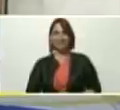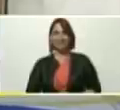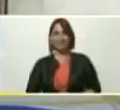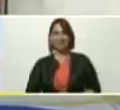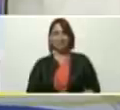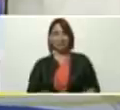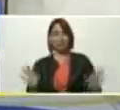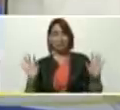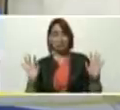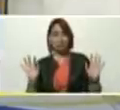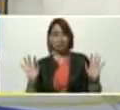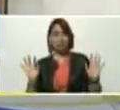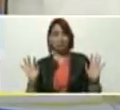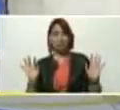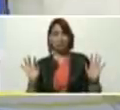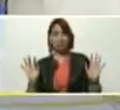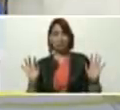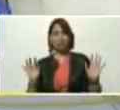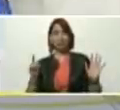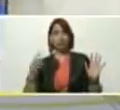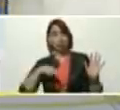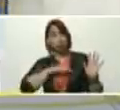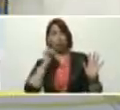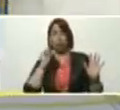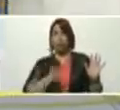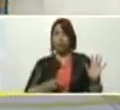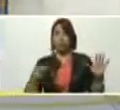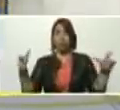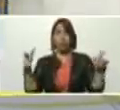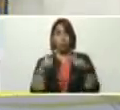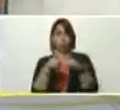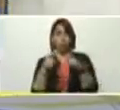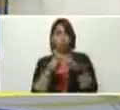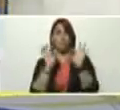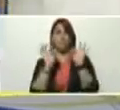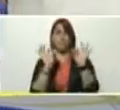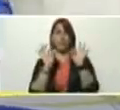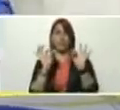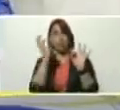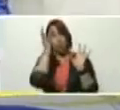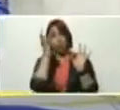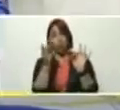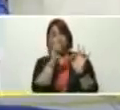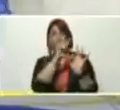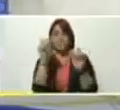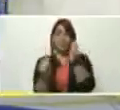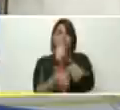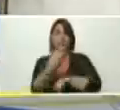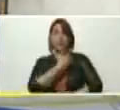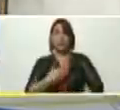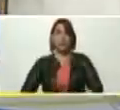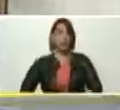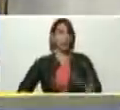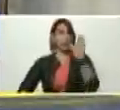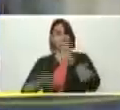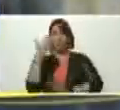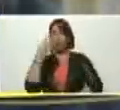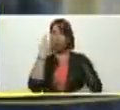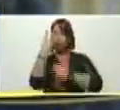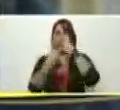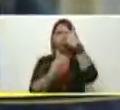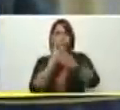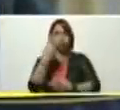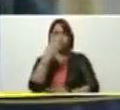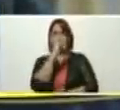Ceballos, combina las reuniones especiales del Consejo Vicepresidente y te vas directo para el Zulia, para allá,